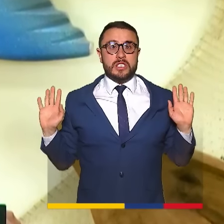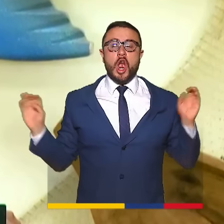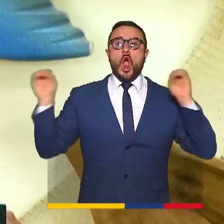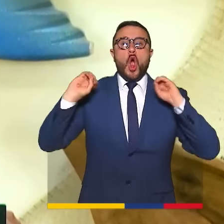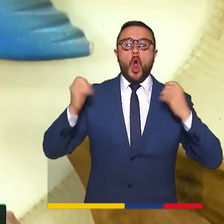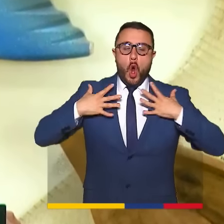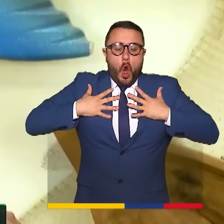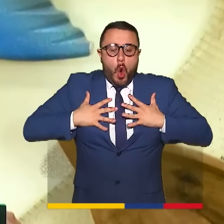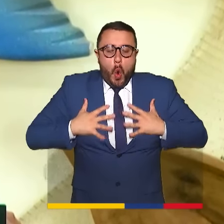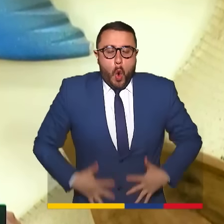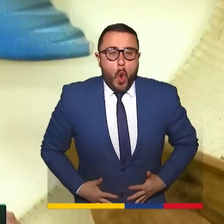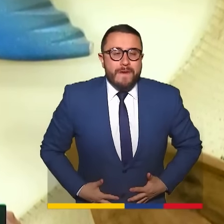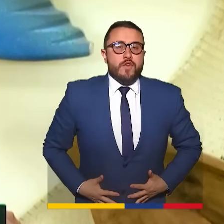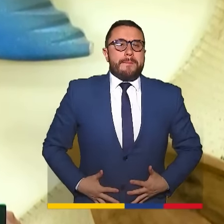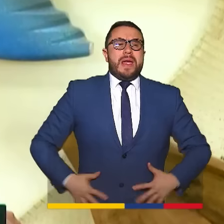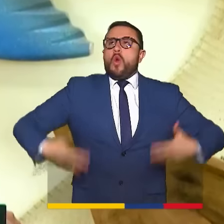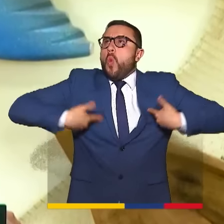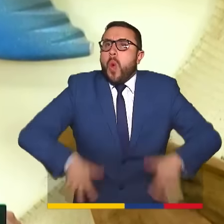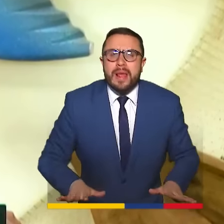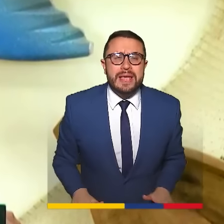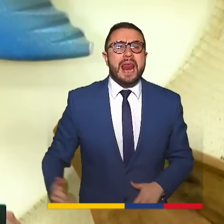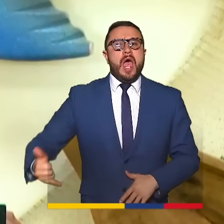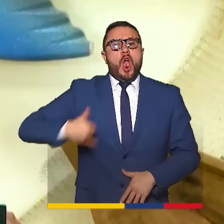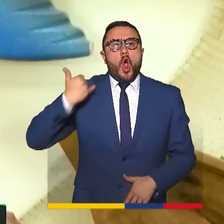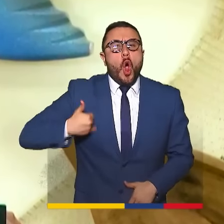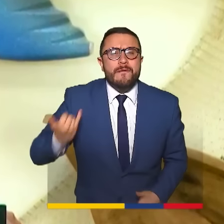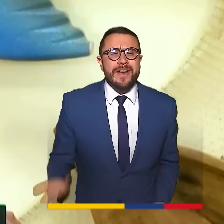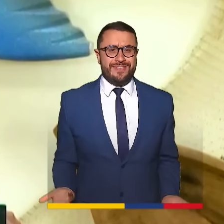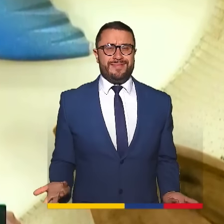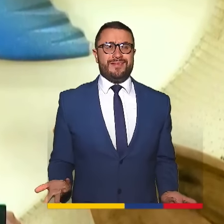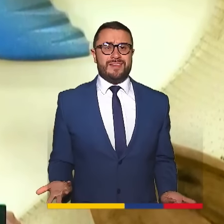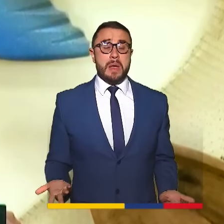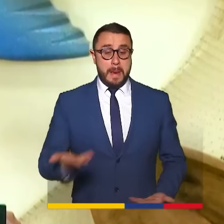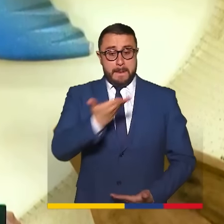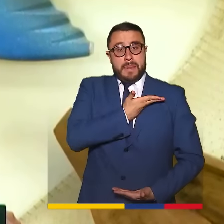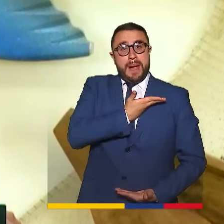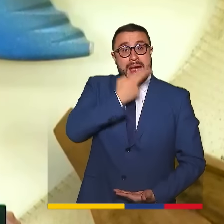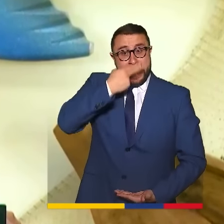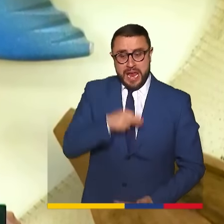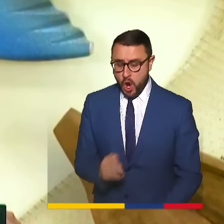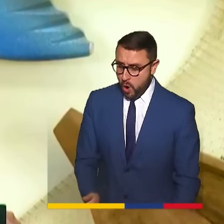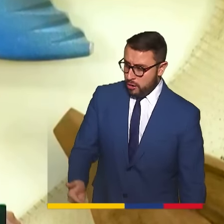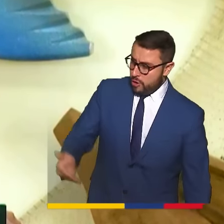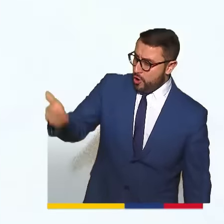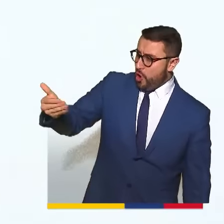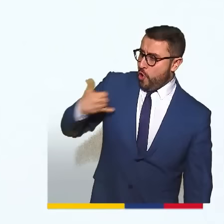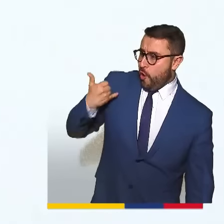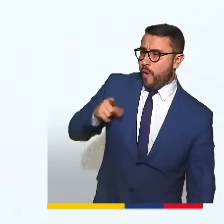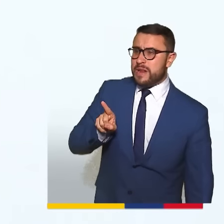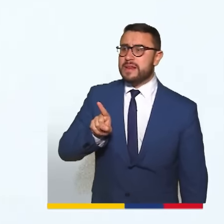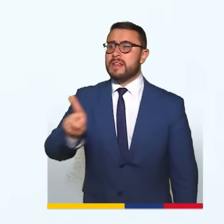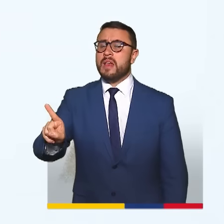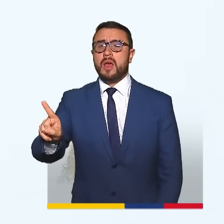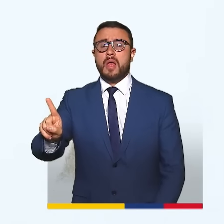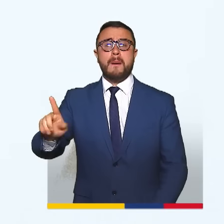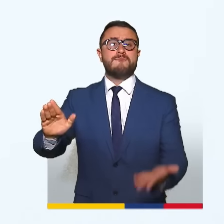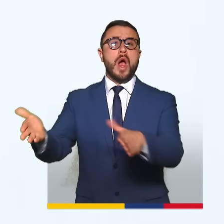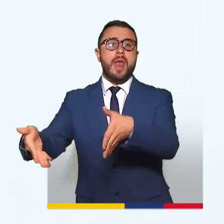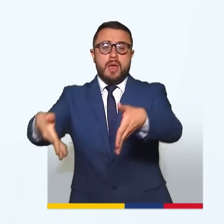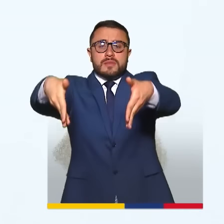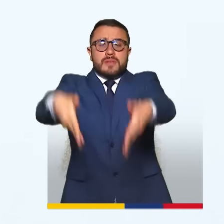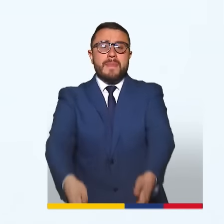uniforme que sea, jóvenes, hijos de madre, que terminan en los cementerios o en